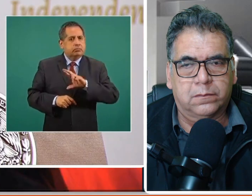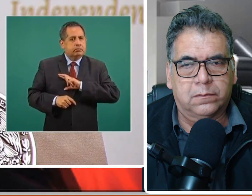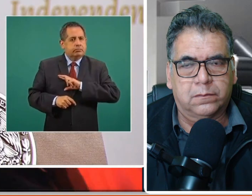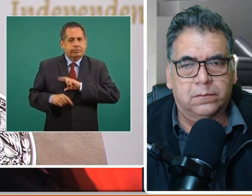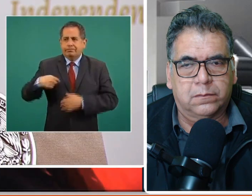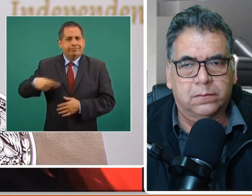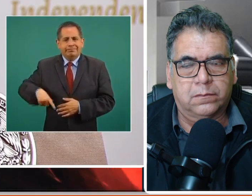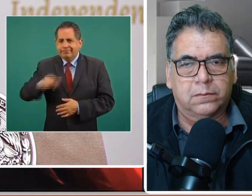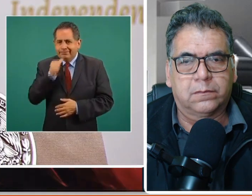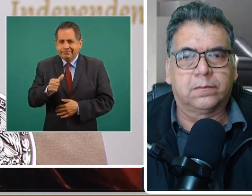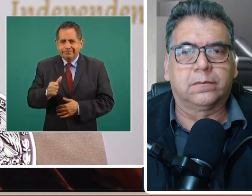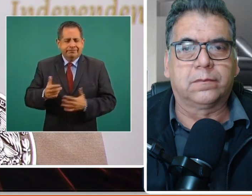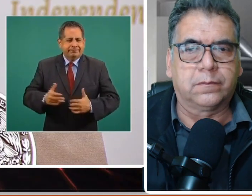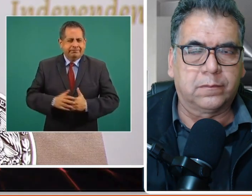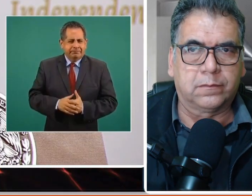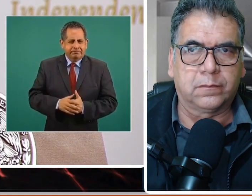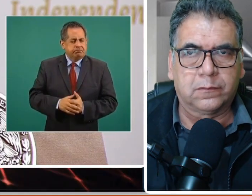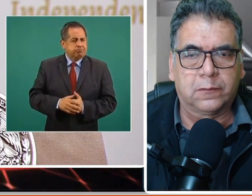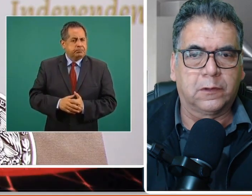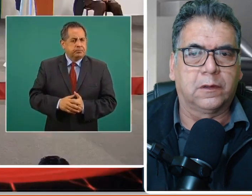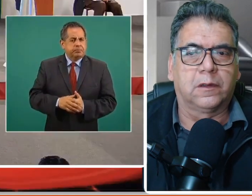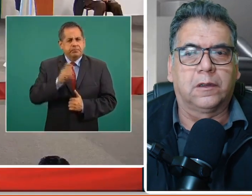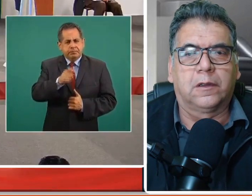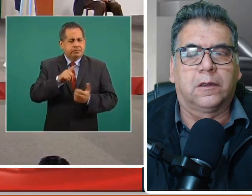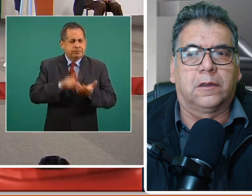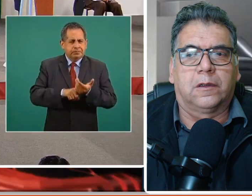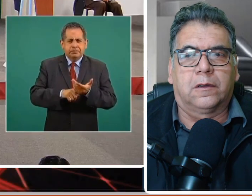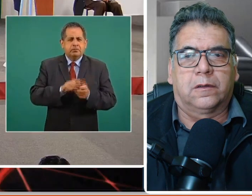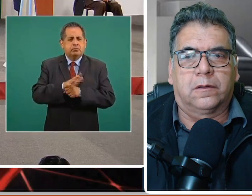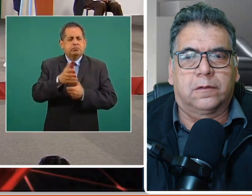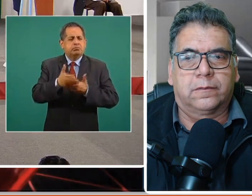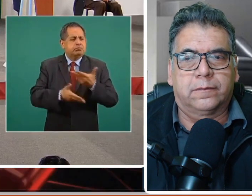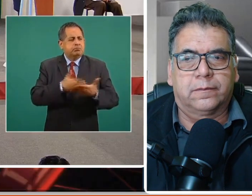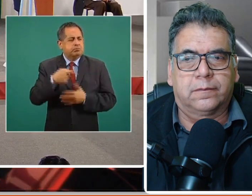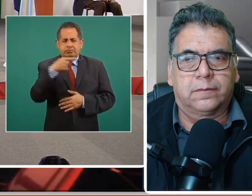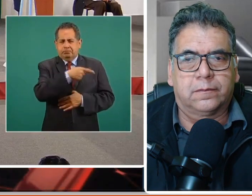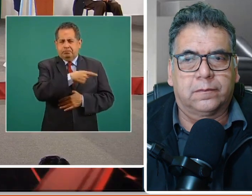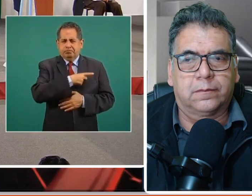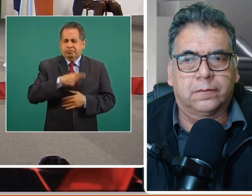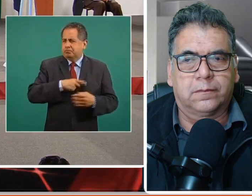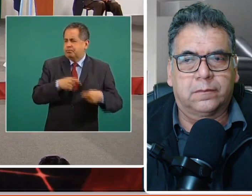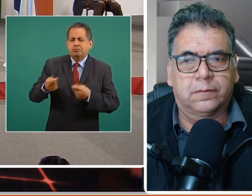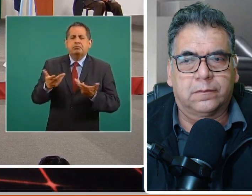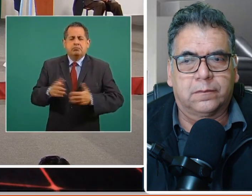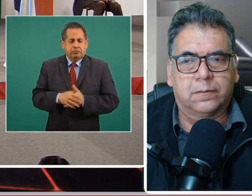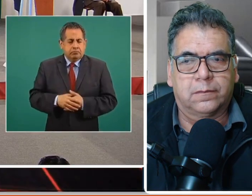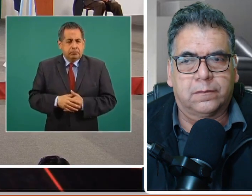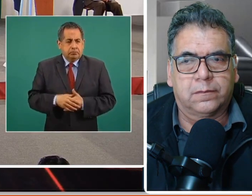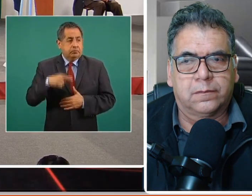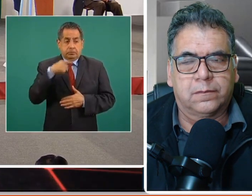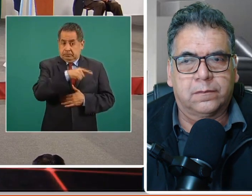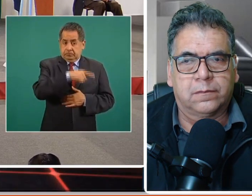Los servicios que se estipulan que son a cargo del contratista son la adquisición del